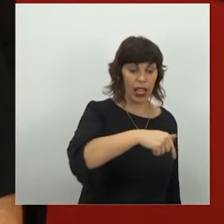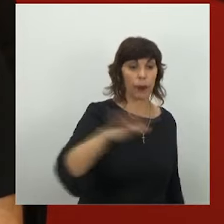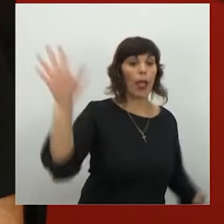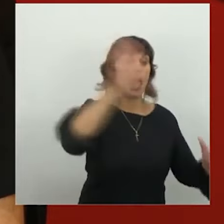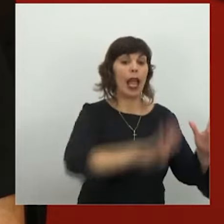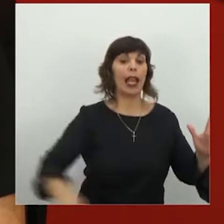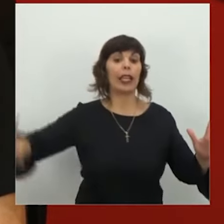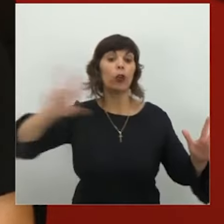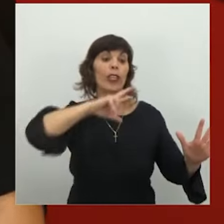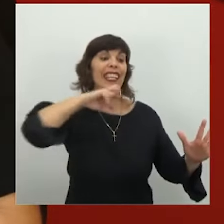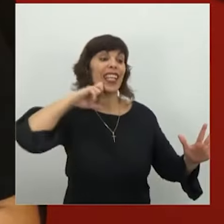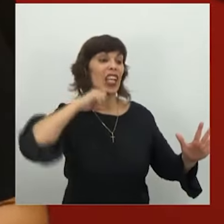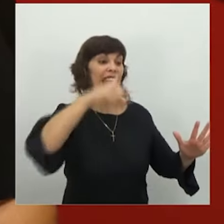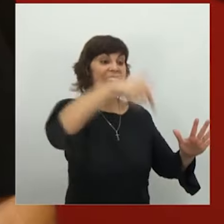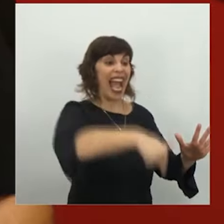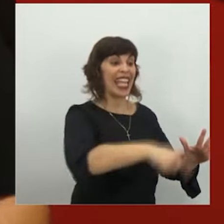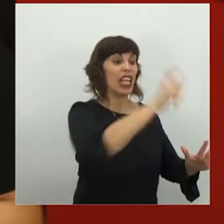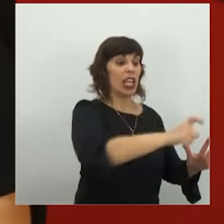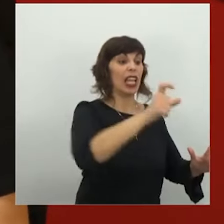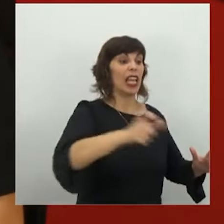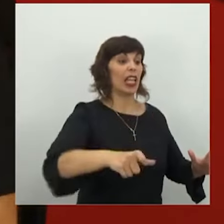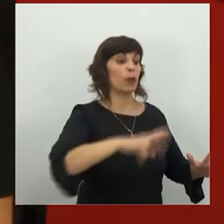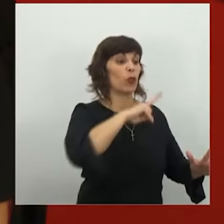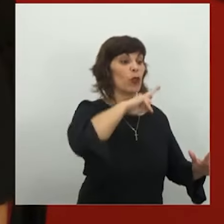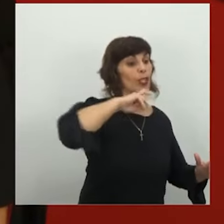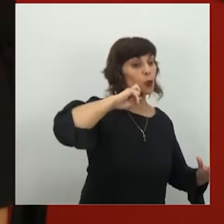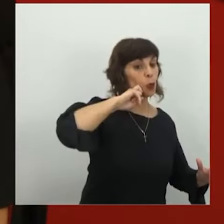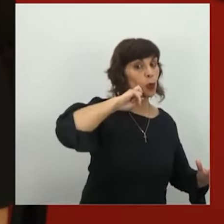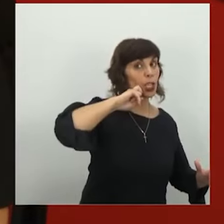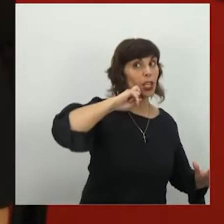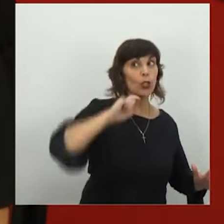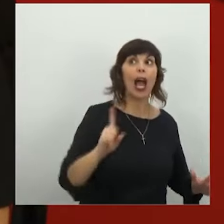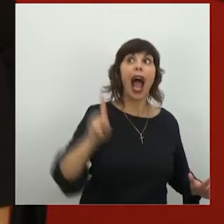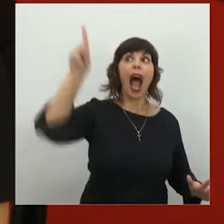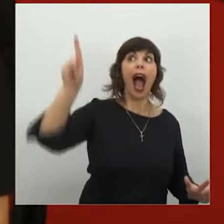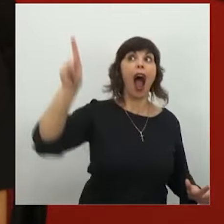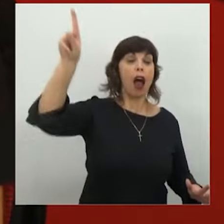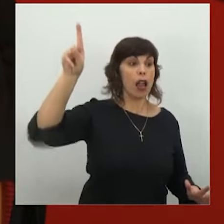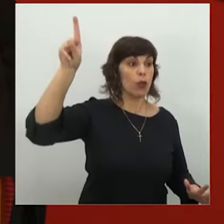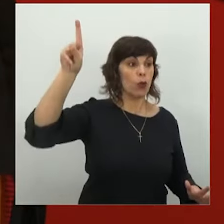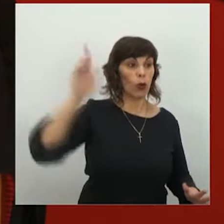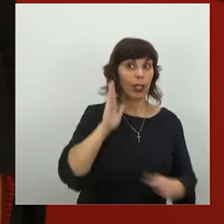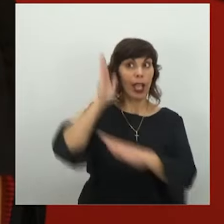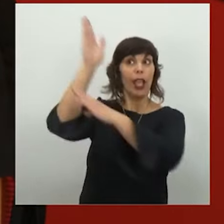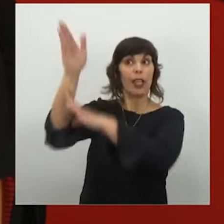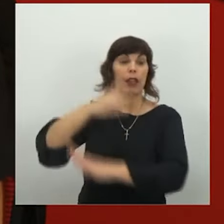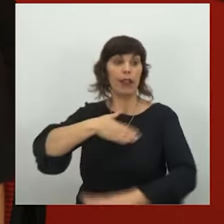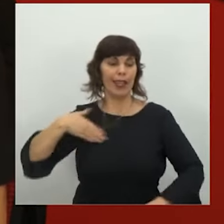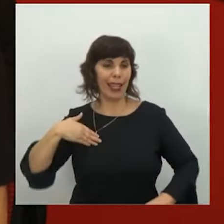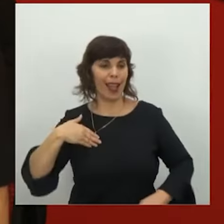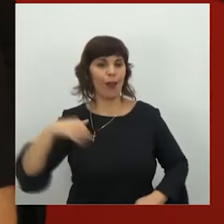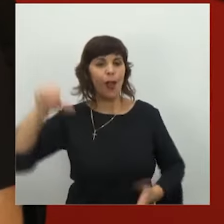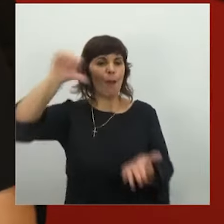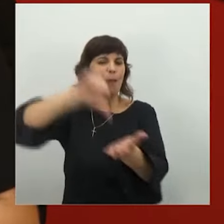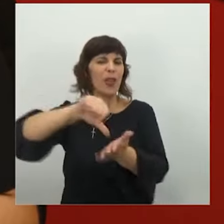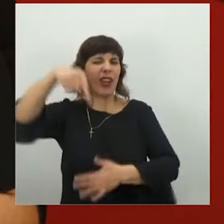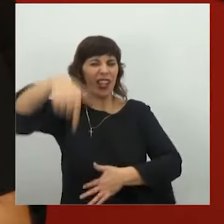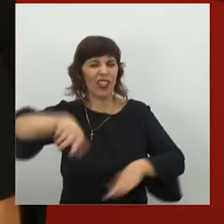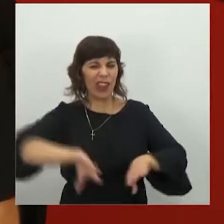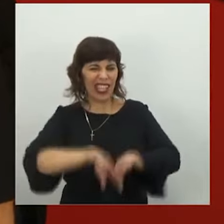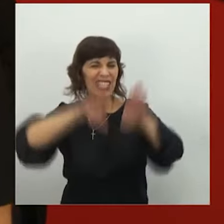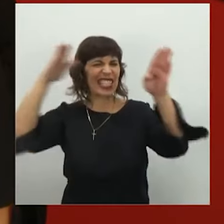Galilea, en el medio hay una franja que se llama Samaria. Y los judíos no pasaban